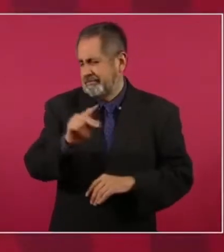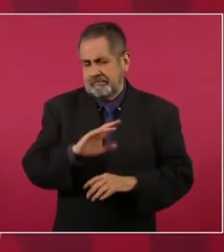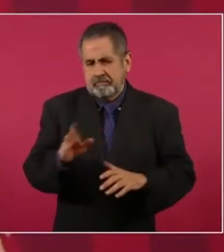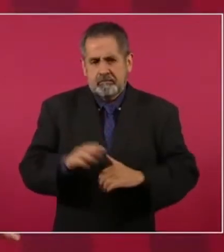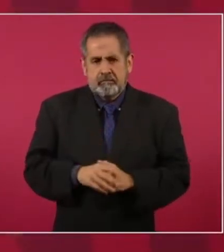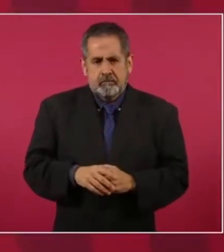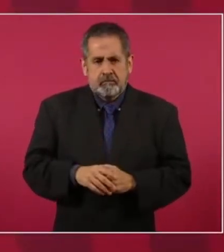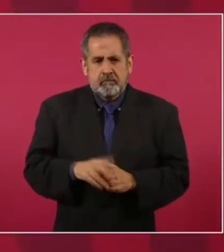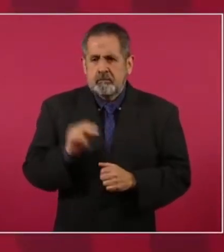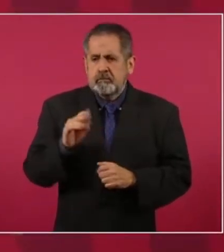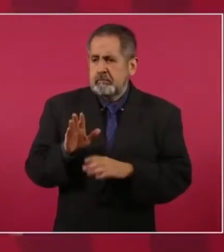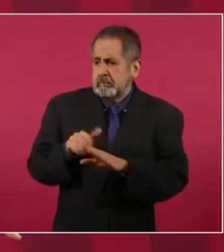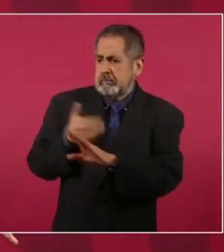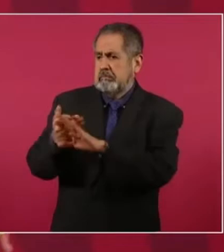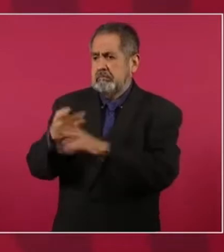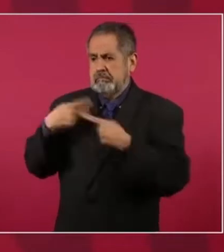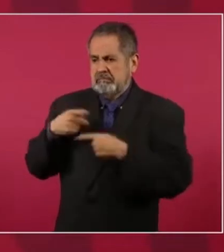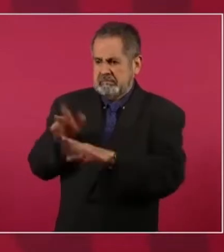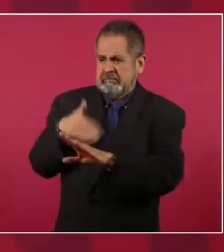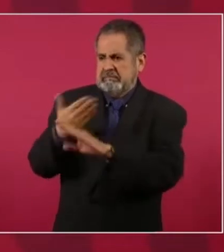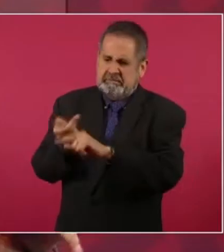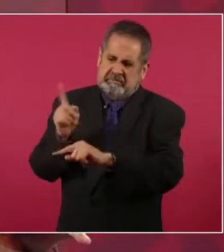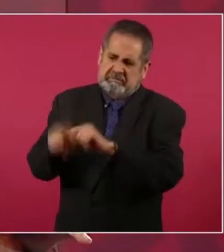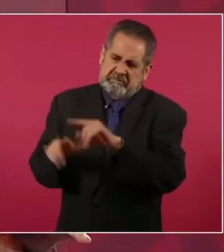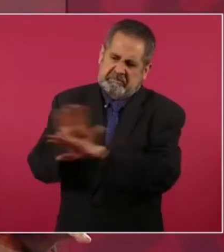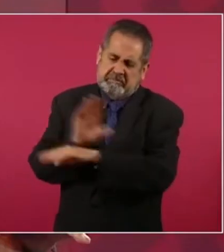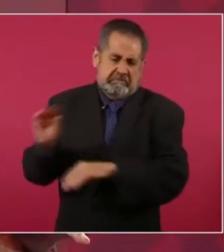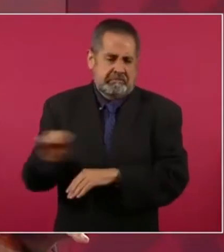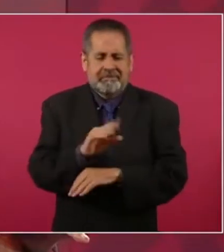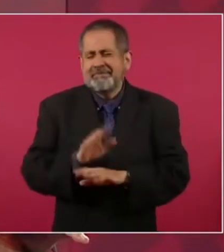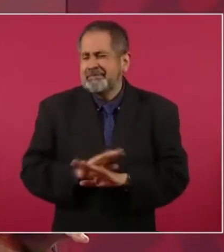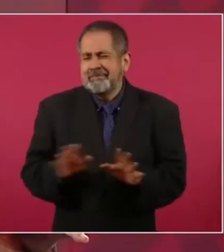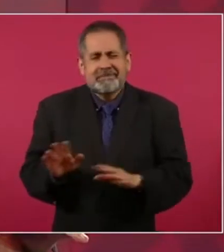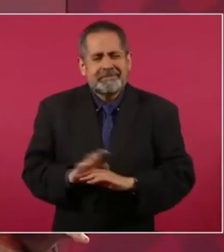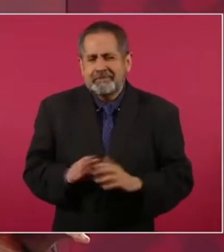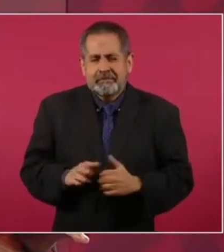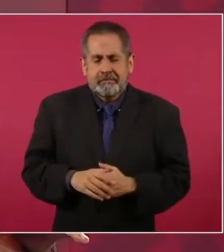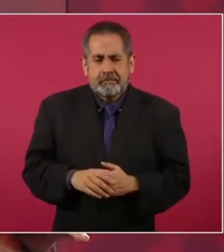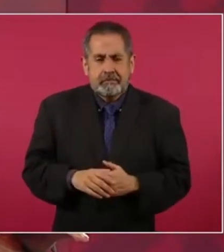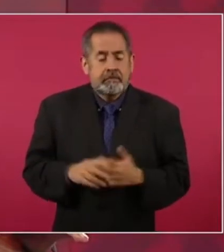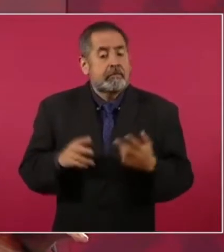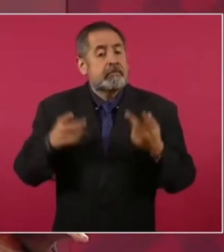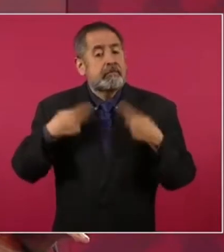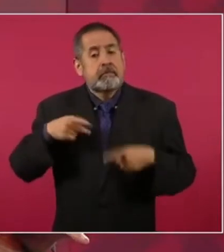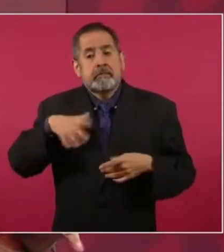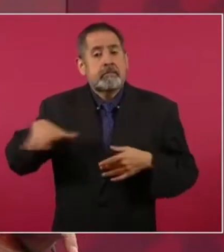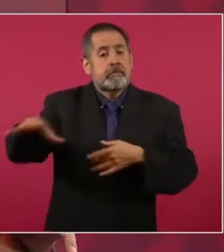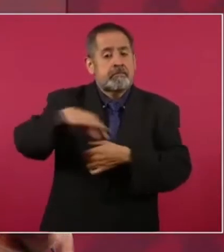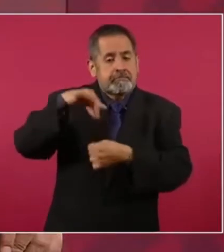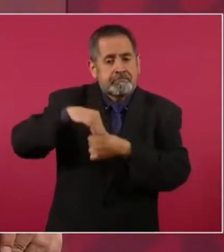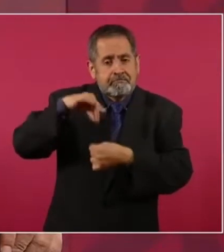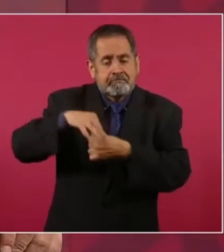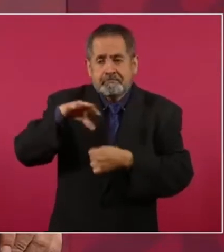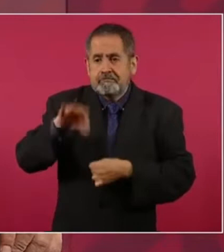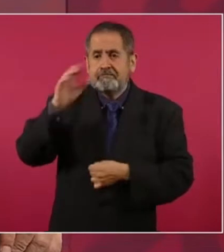pero no es en contra de ninguna persona, es que la gente votó por un cambio.